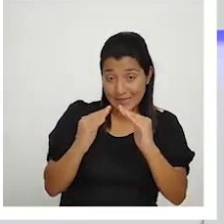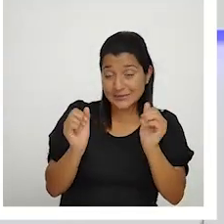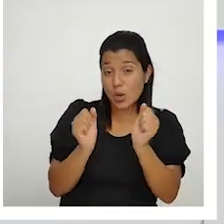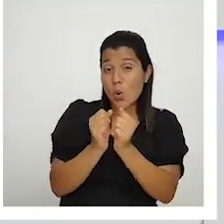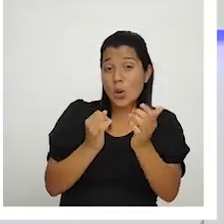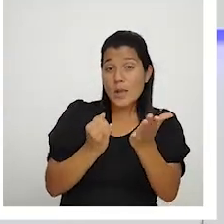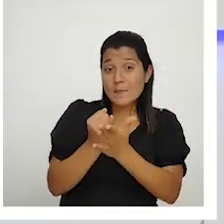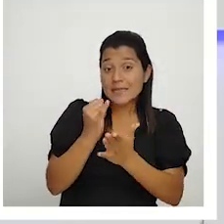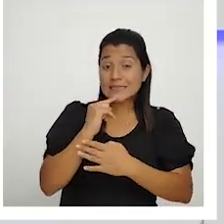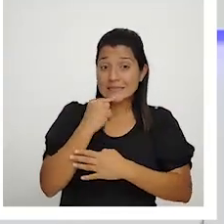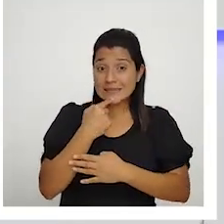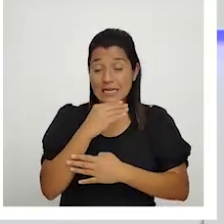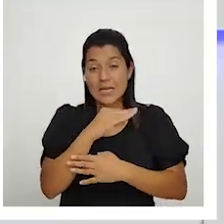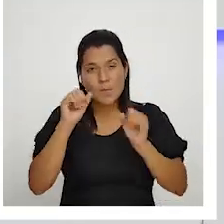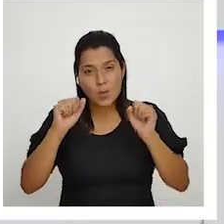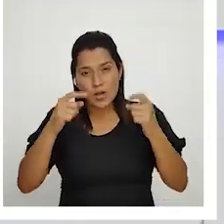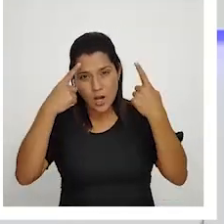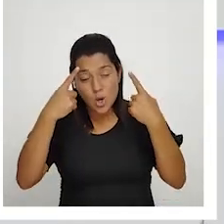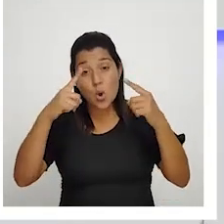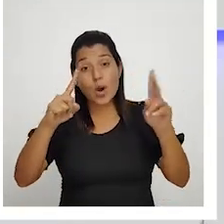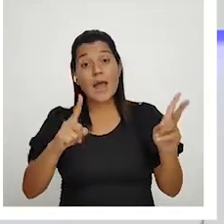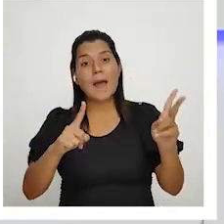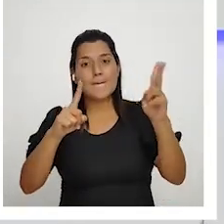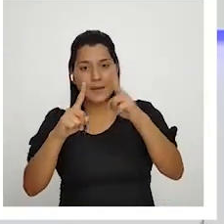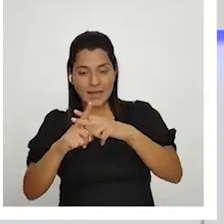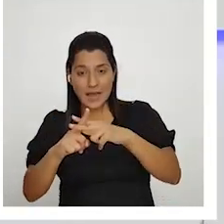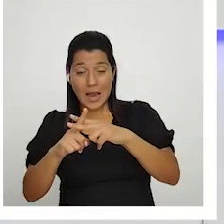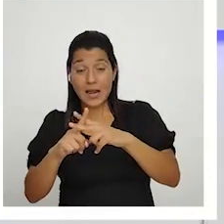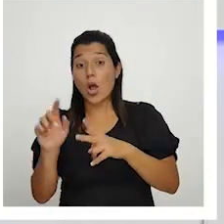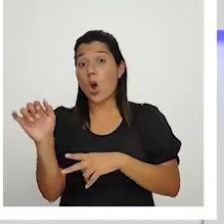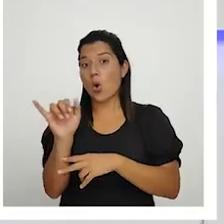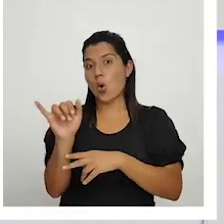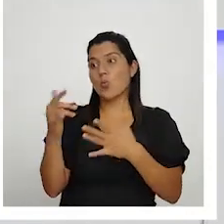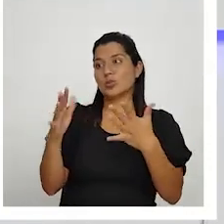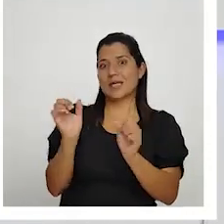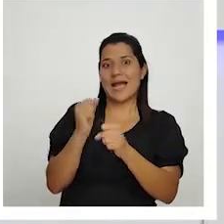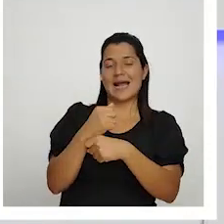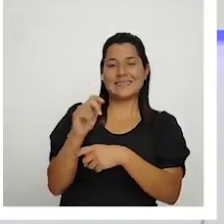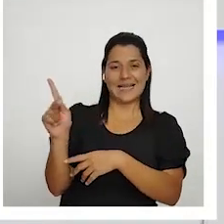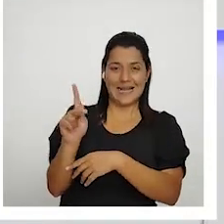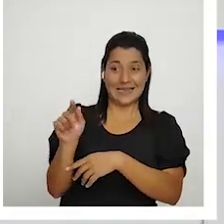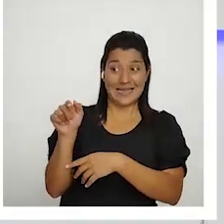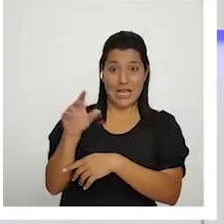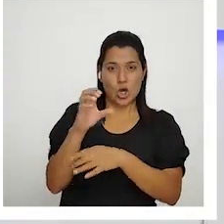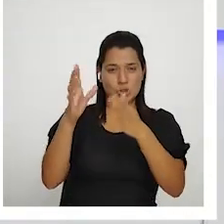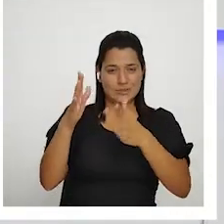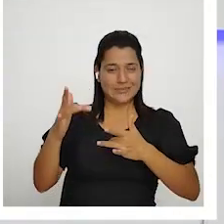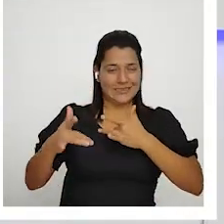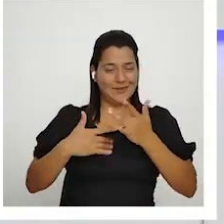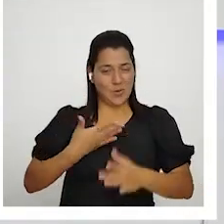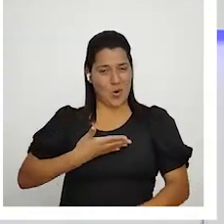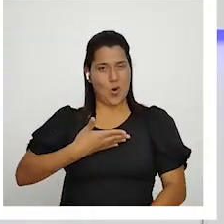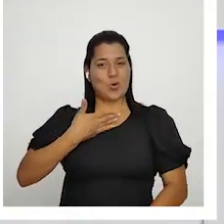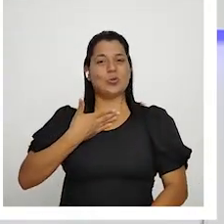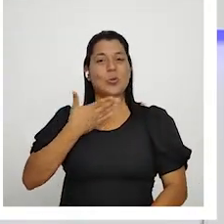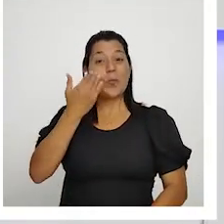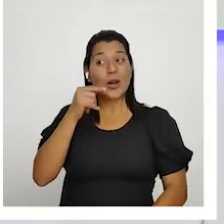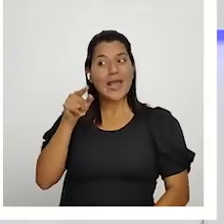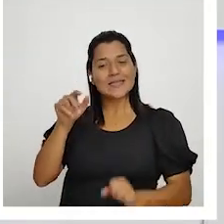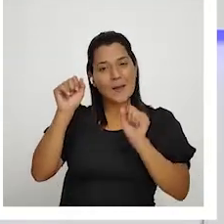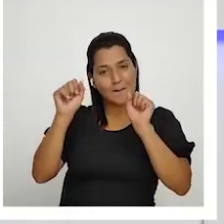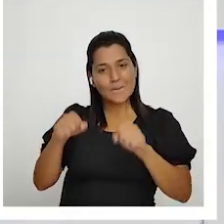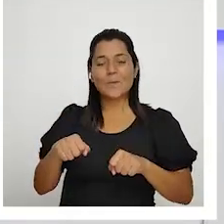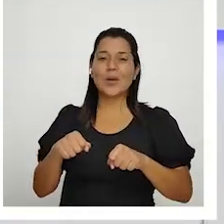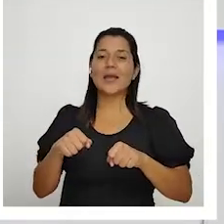la práctica como la que realiza Katherine, que como costarricenses nos sentimos muy orgullosos de que ella pueda traer ese valor agregado a